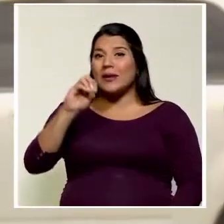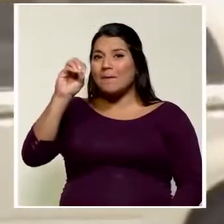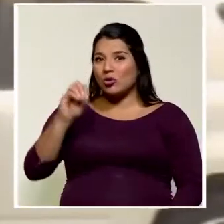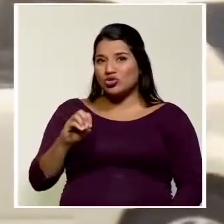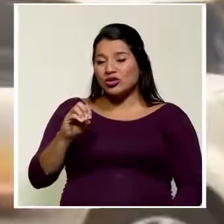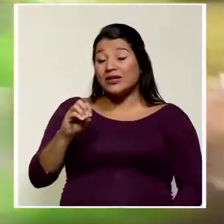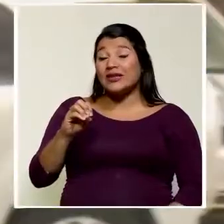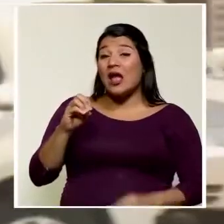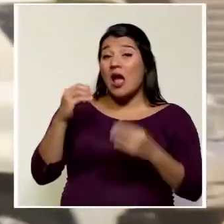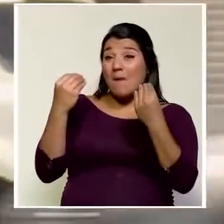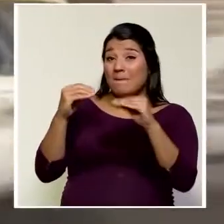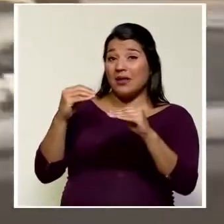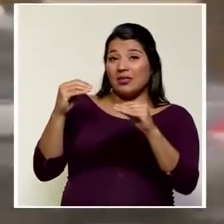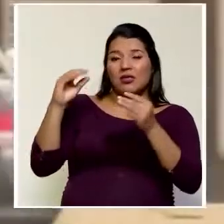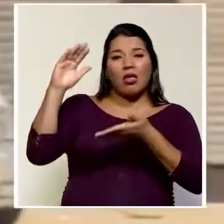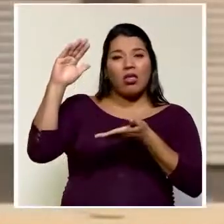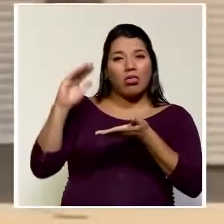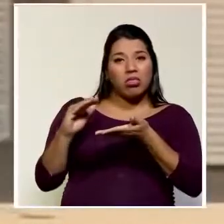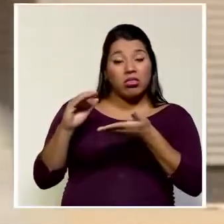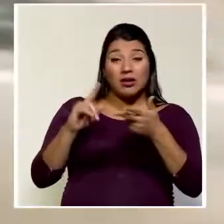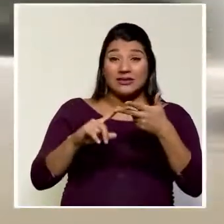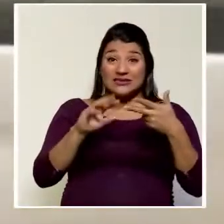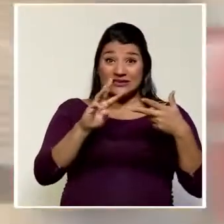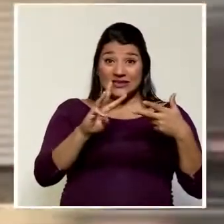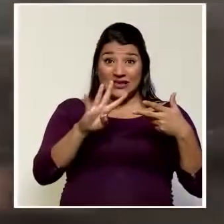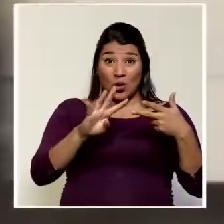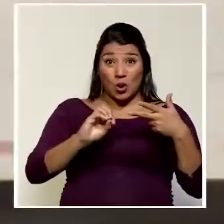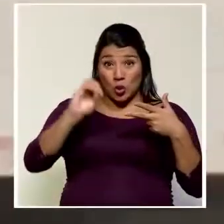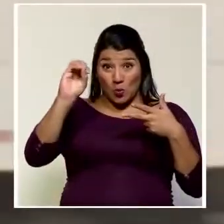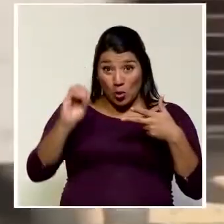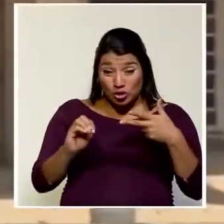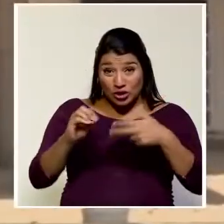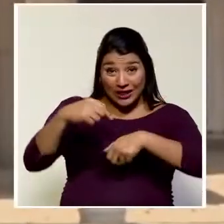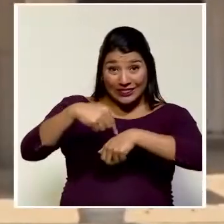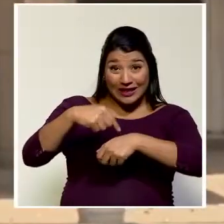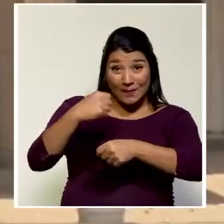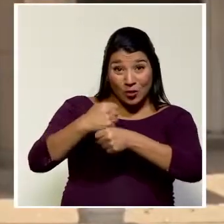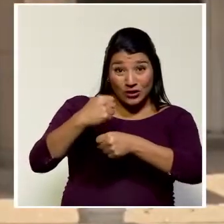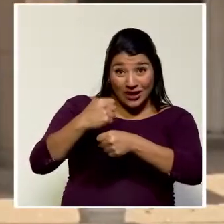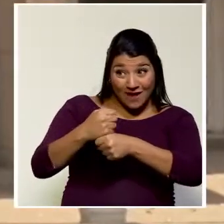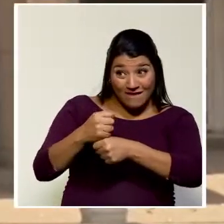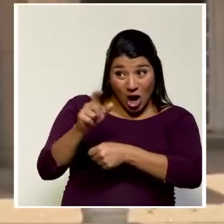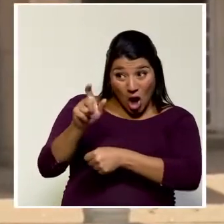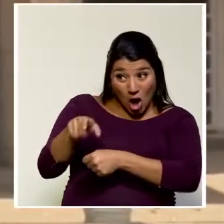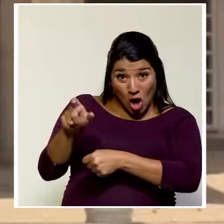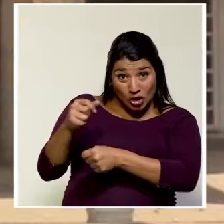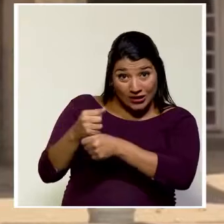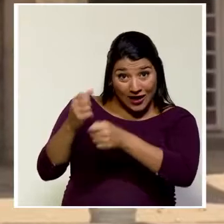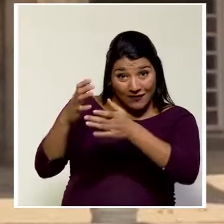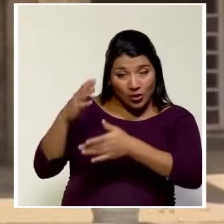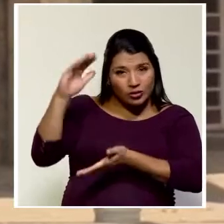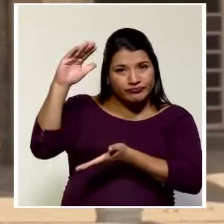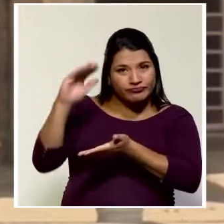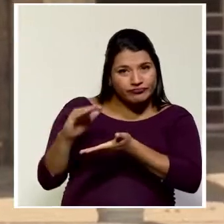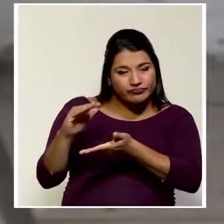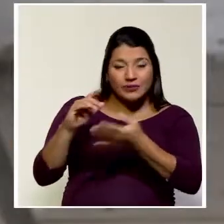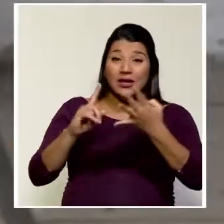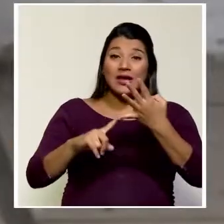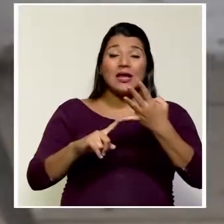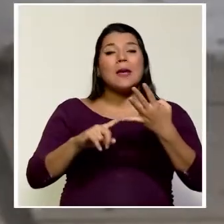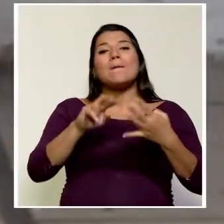sus ventas, el 64% redujo jornada a sus empleados y 28%